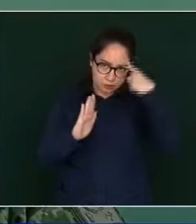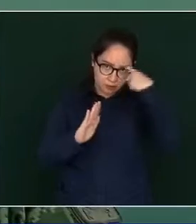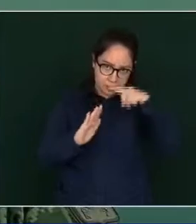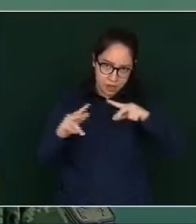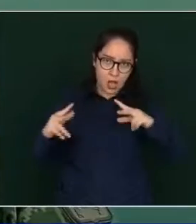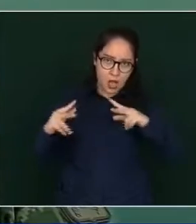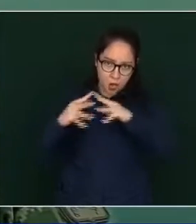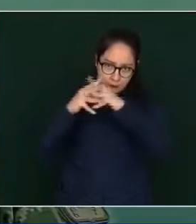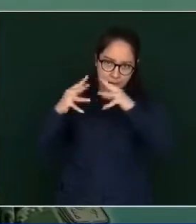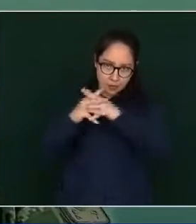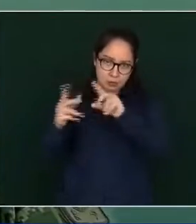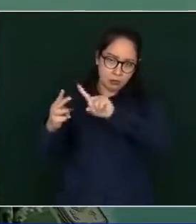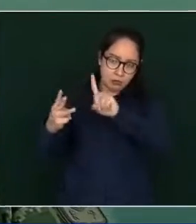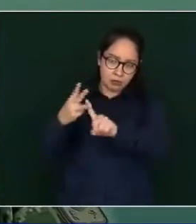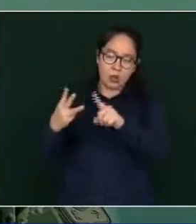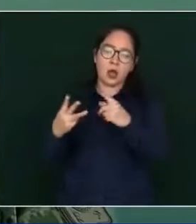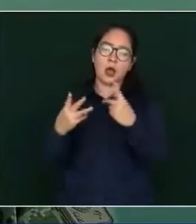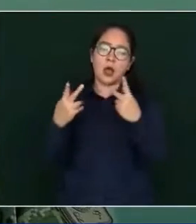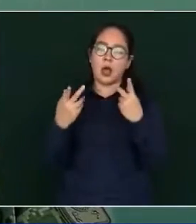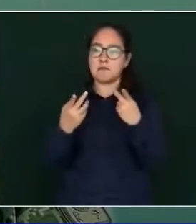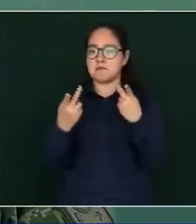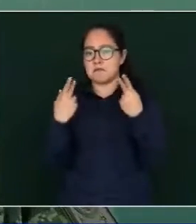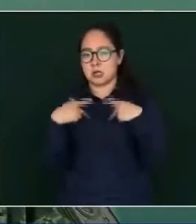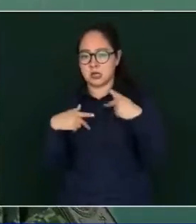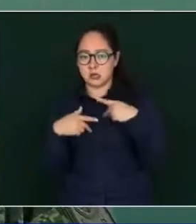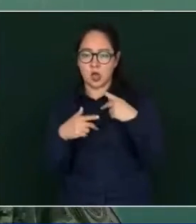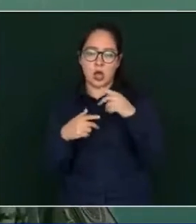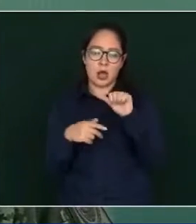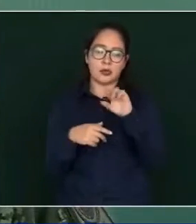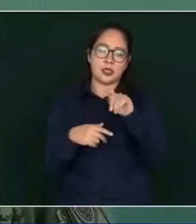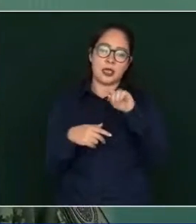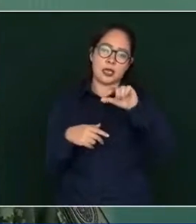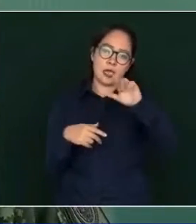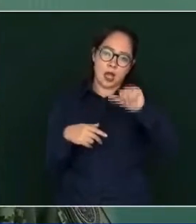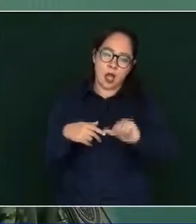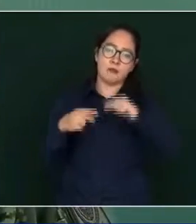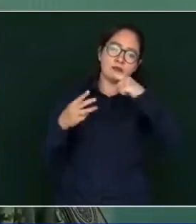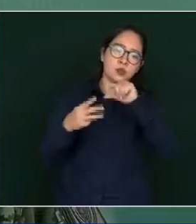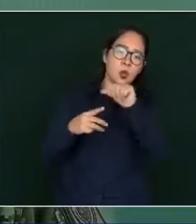personal de artillería, personal que sirve